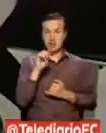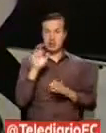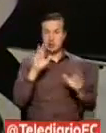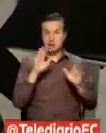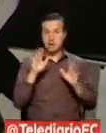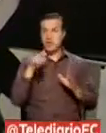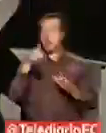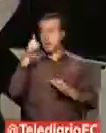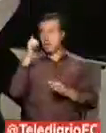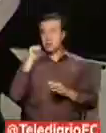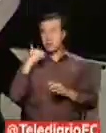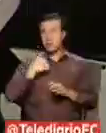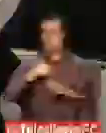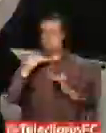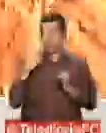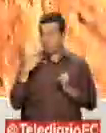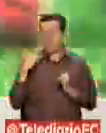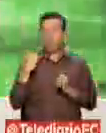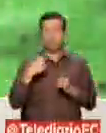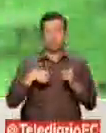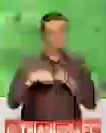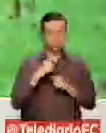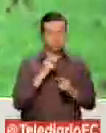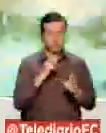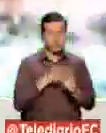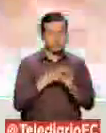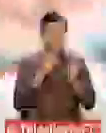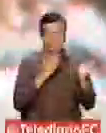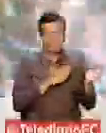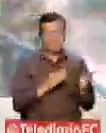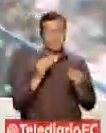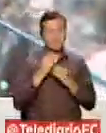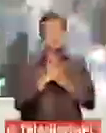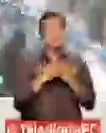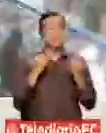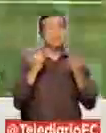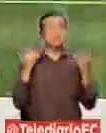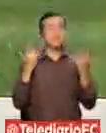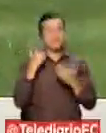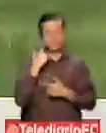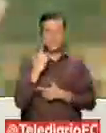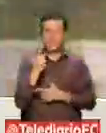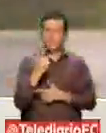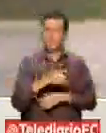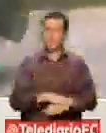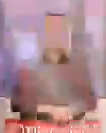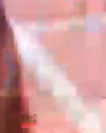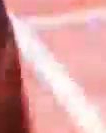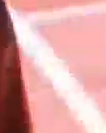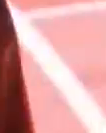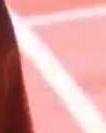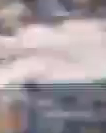en la Superliga de Argentina. Muy bien. Con esta información arrancamos el día de hoy, Fanático.